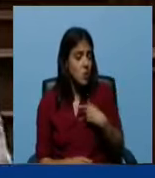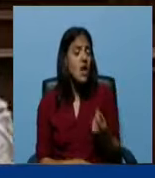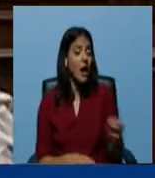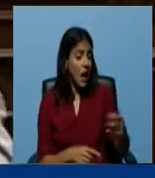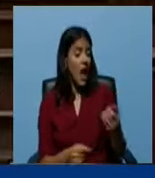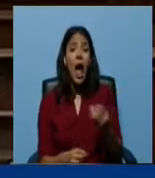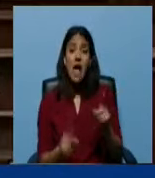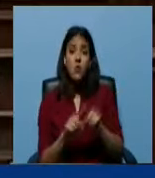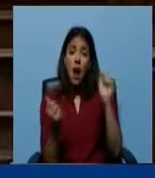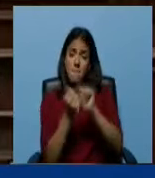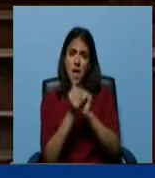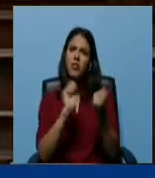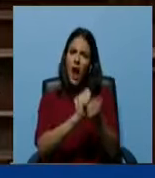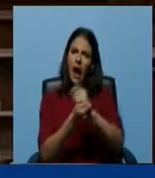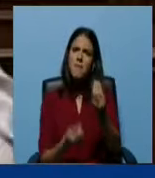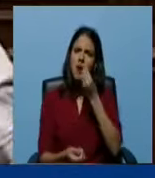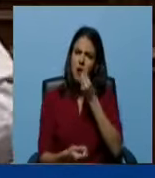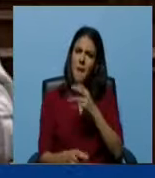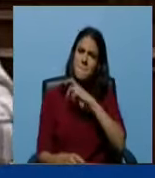pan?